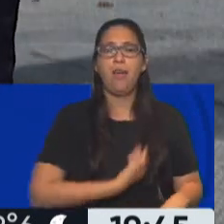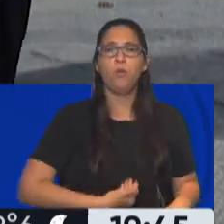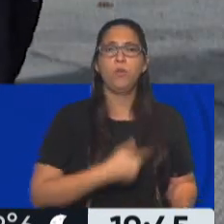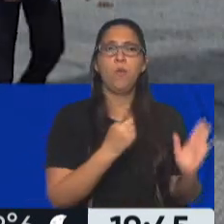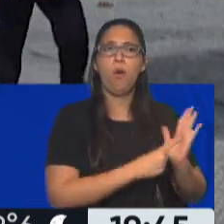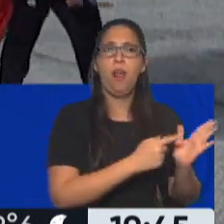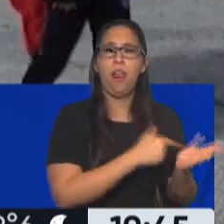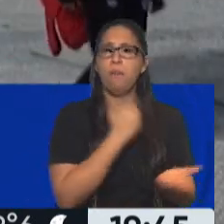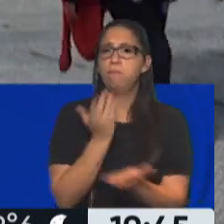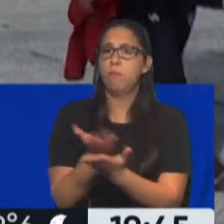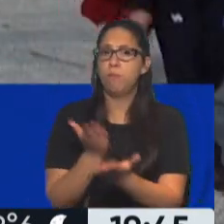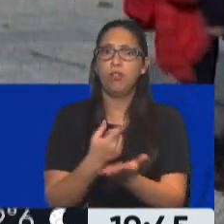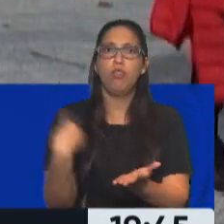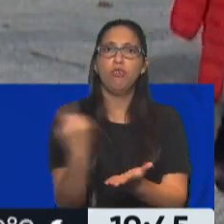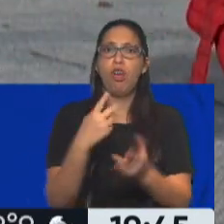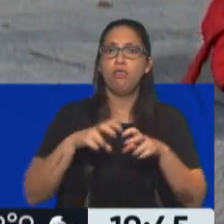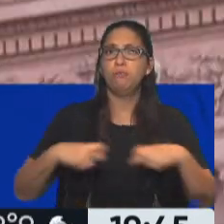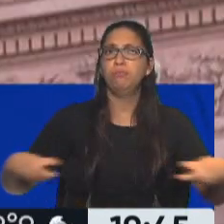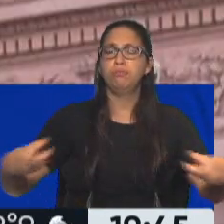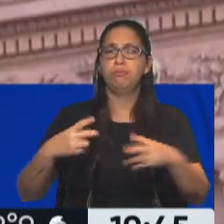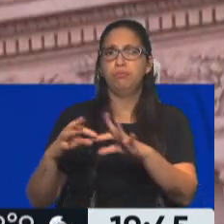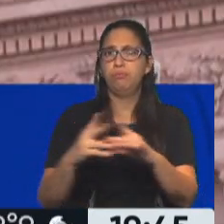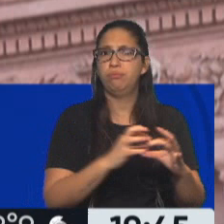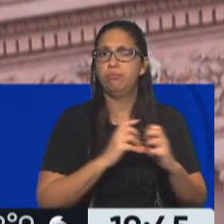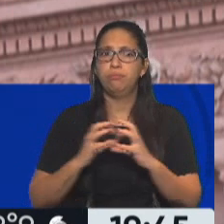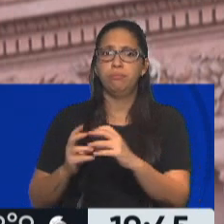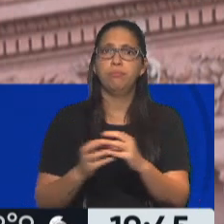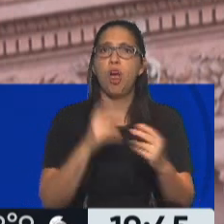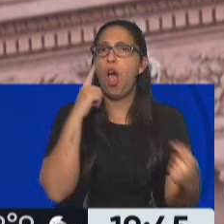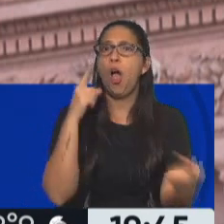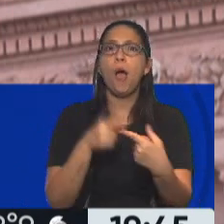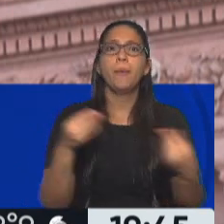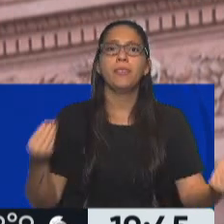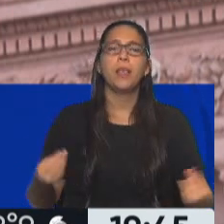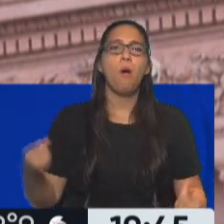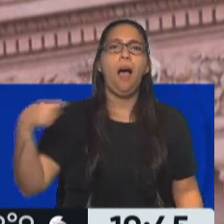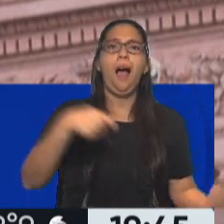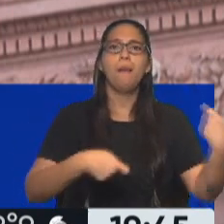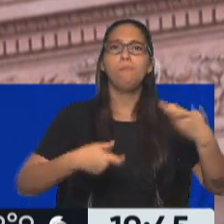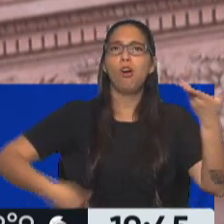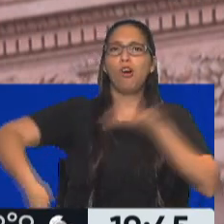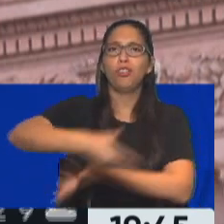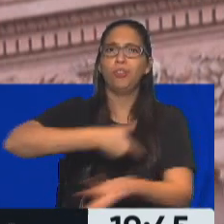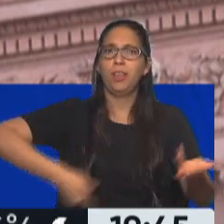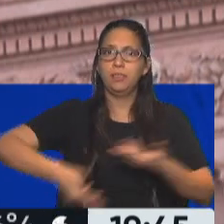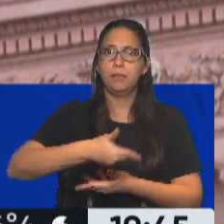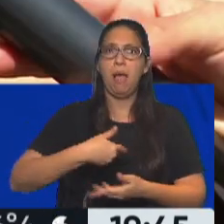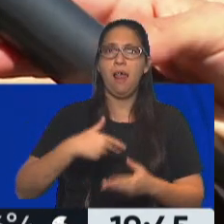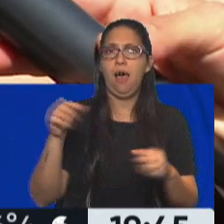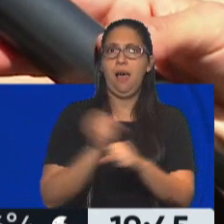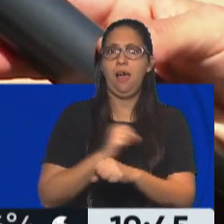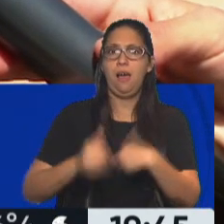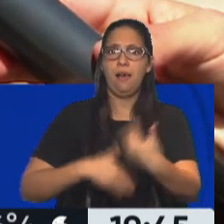y que hemos hecho esta mesa legislativa a los fines de que todos podamos colaborar. Nosotros tenemos